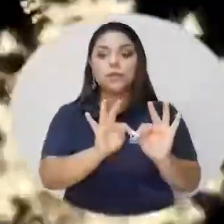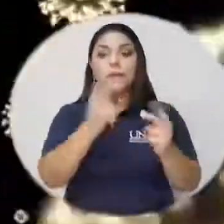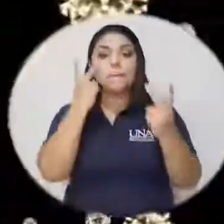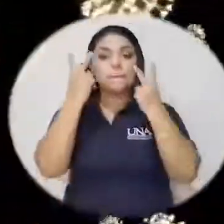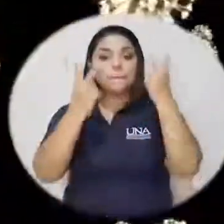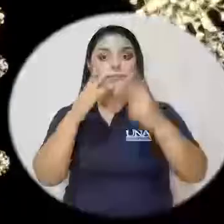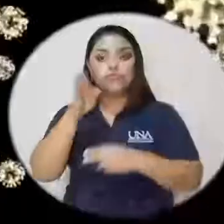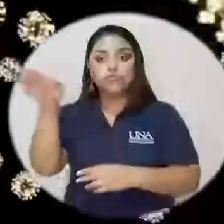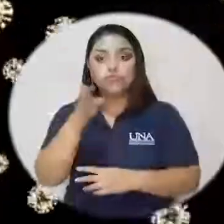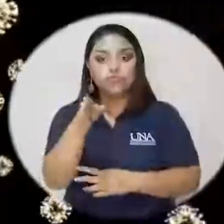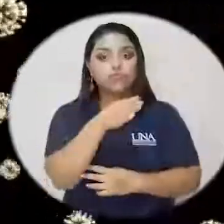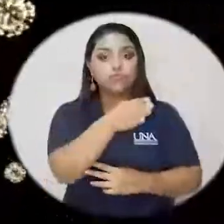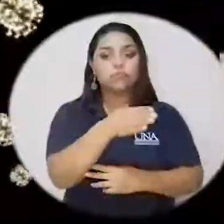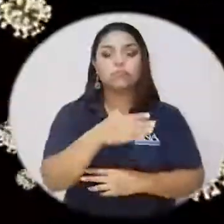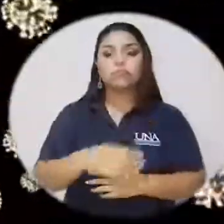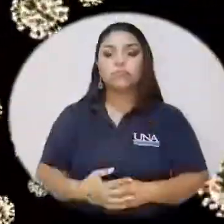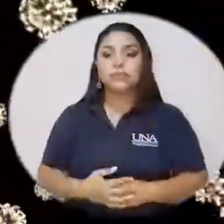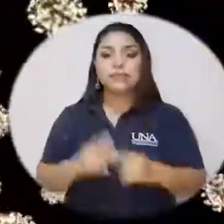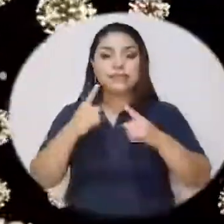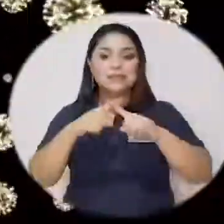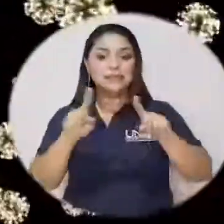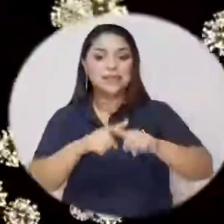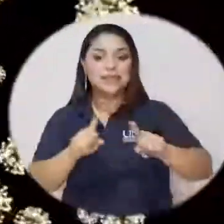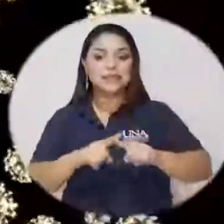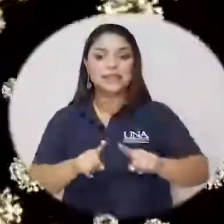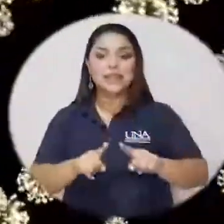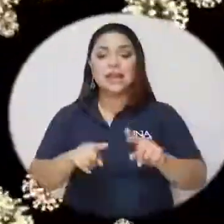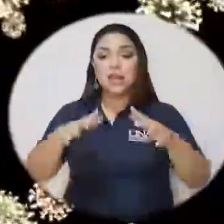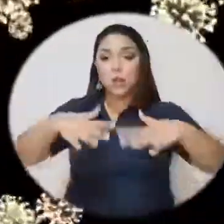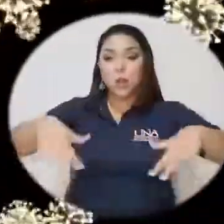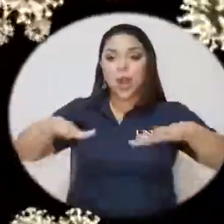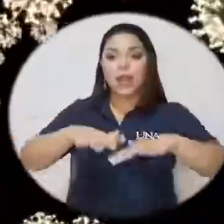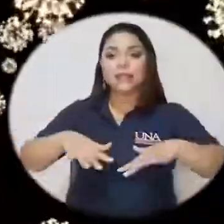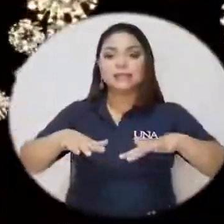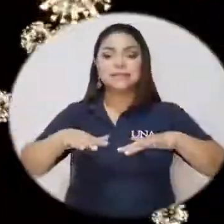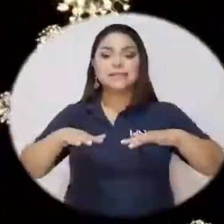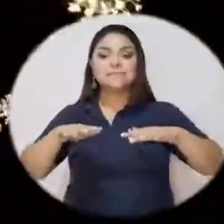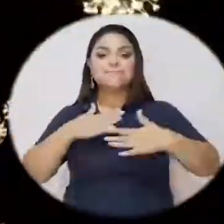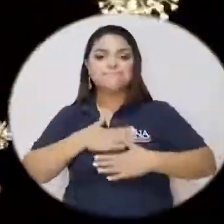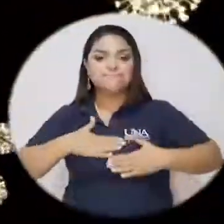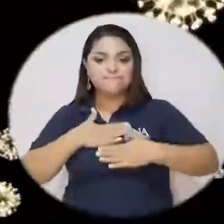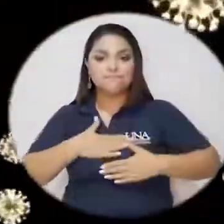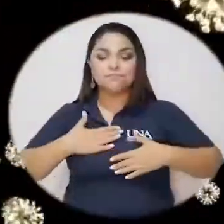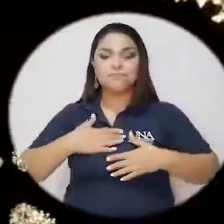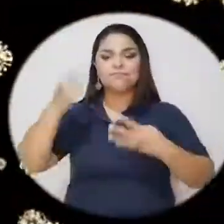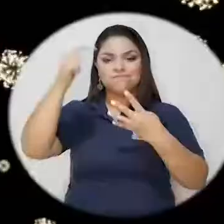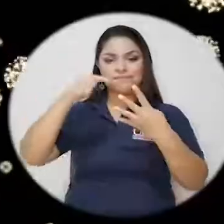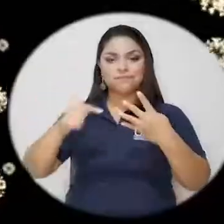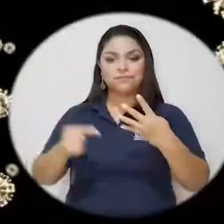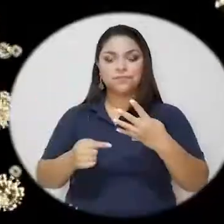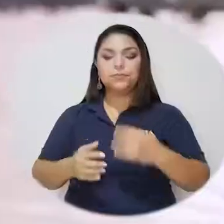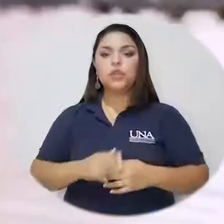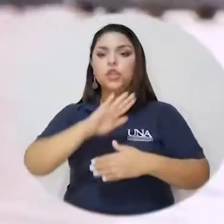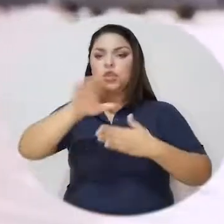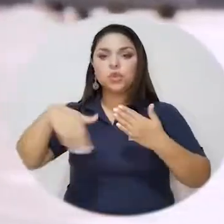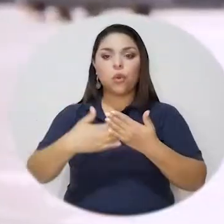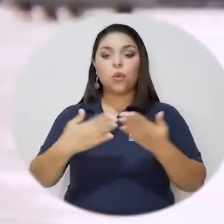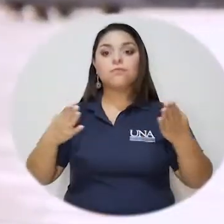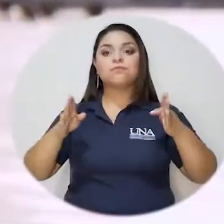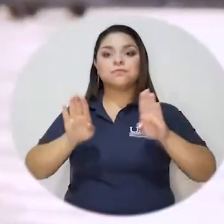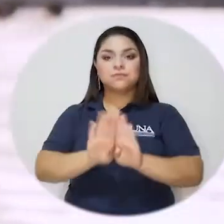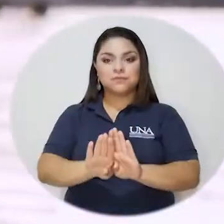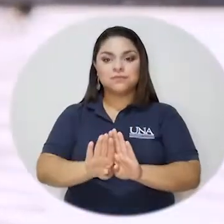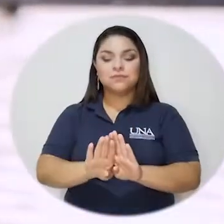tours y las visitaciones a los diferentes espacios temáticos, etcétera. Todo fue